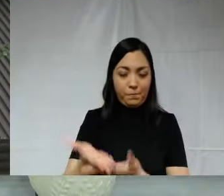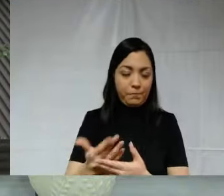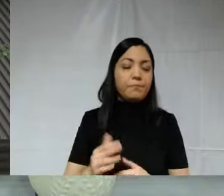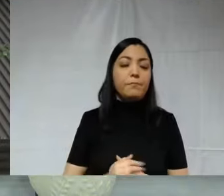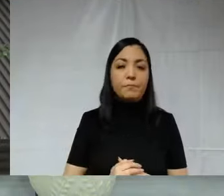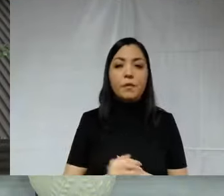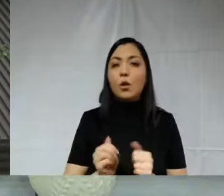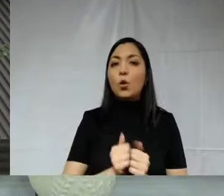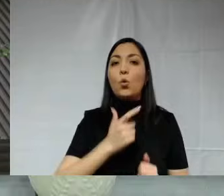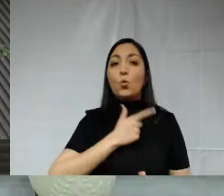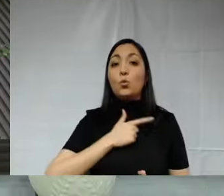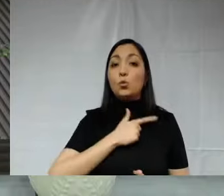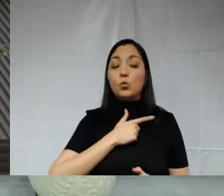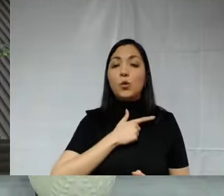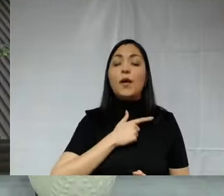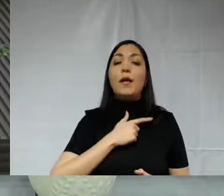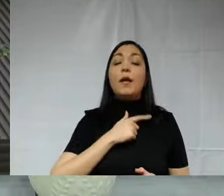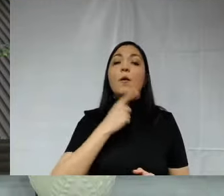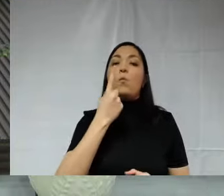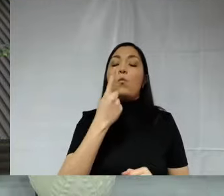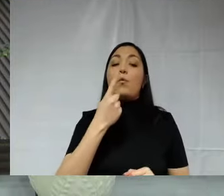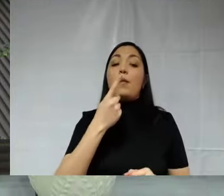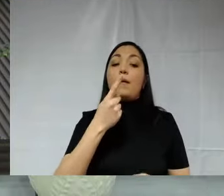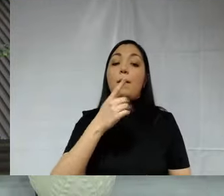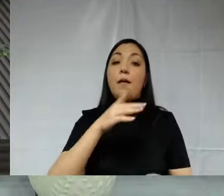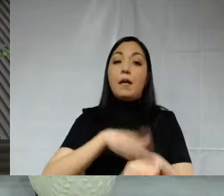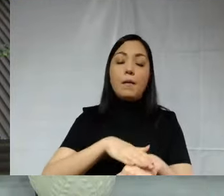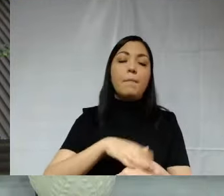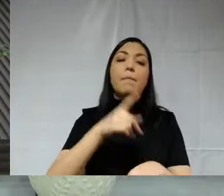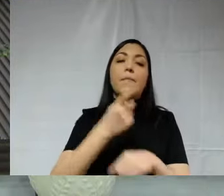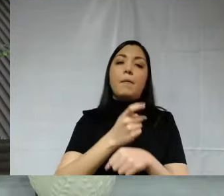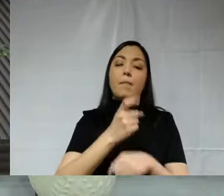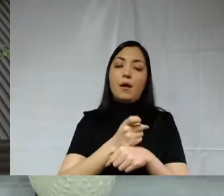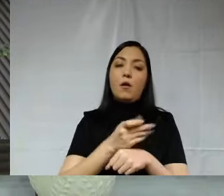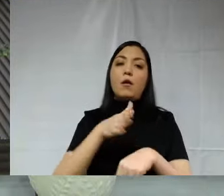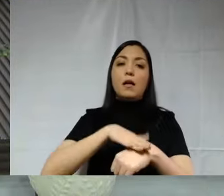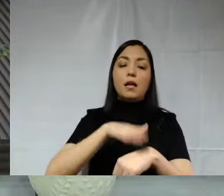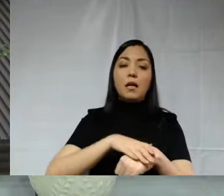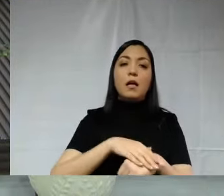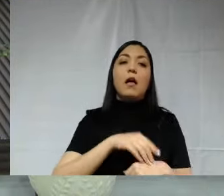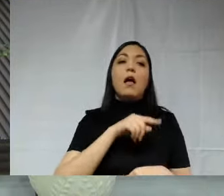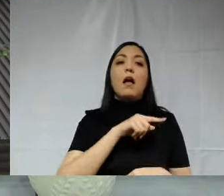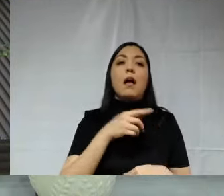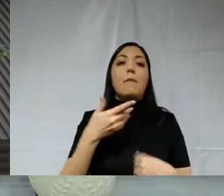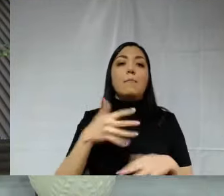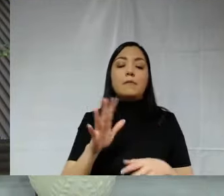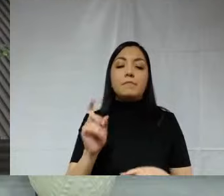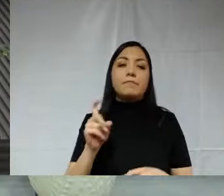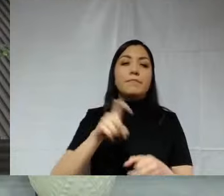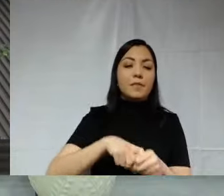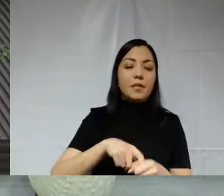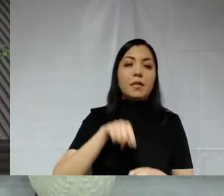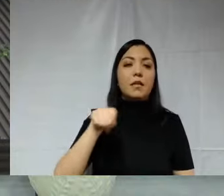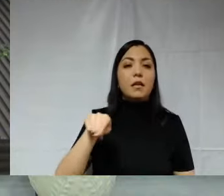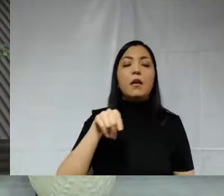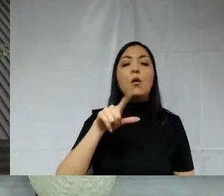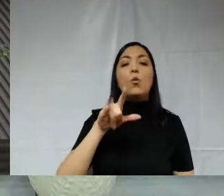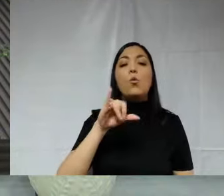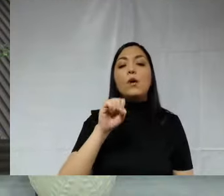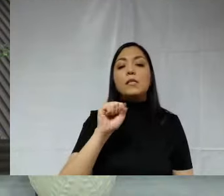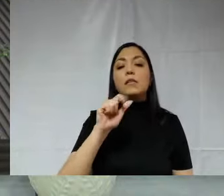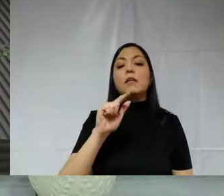que ingresó a la sesión representante suplente Luis Alberto Muñoz Rodríguez del partido Acción